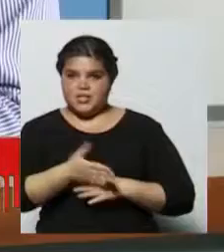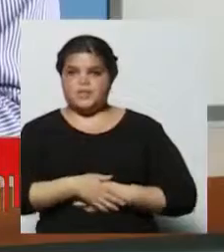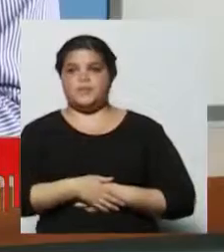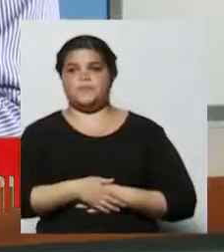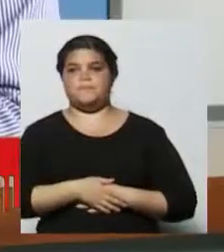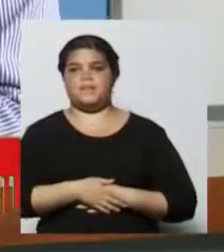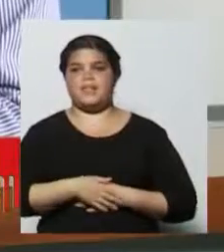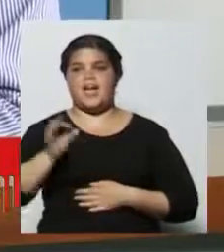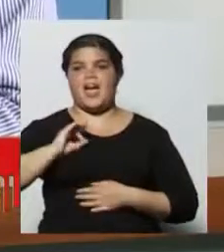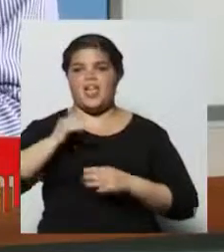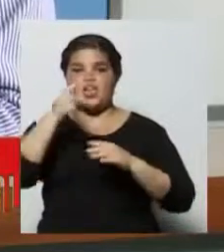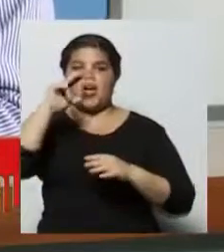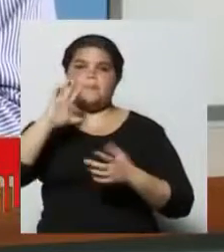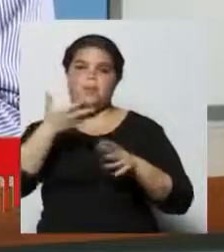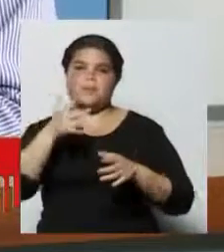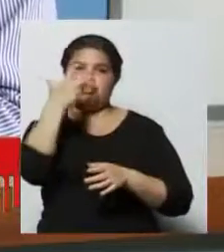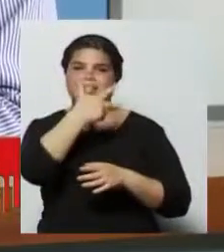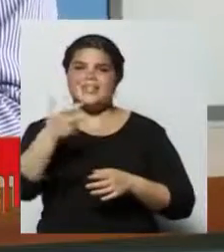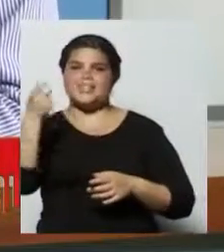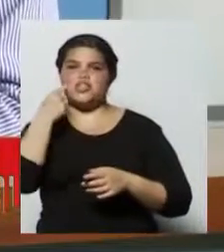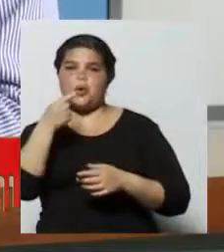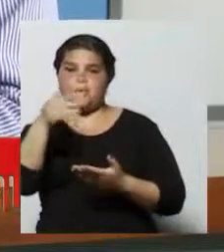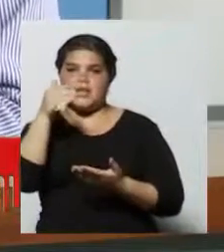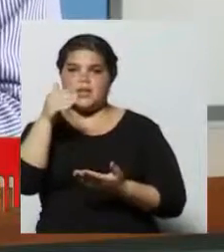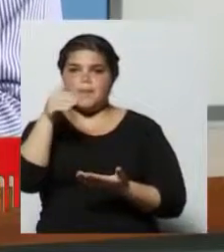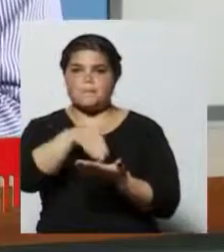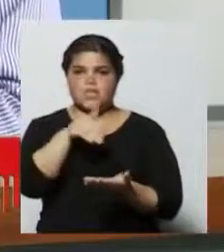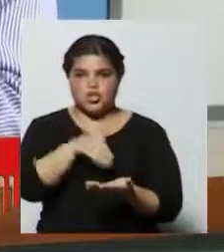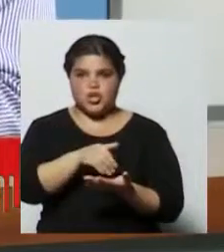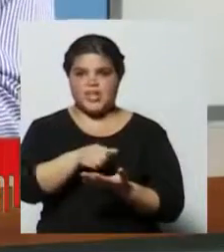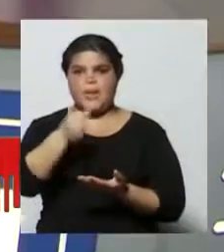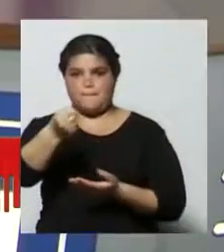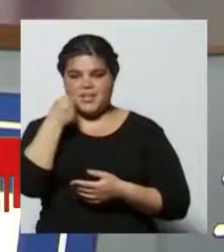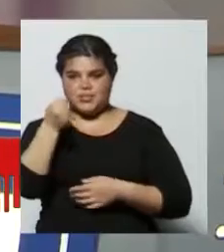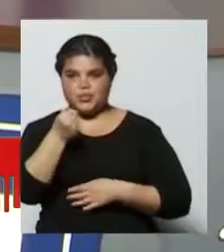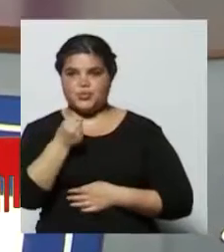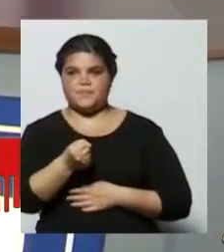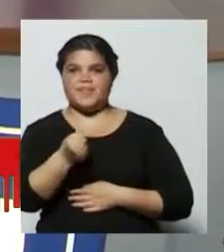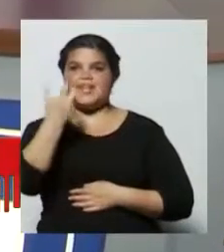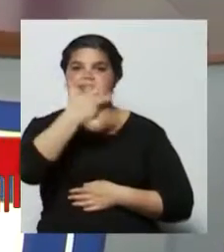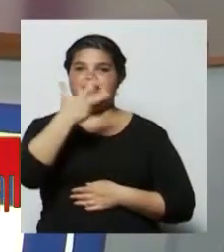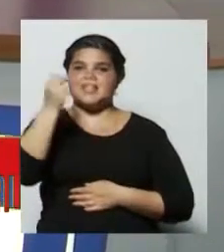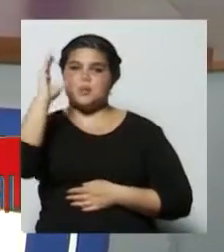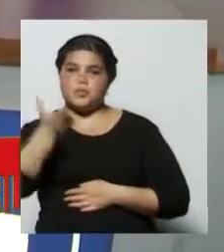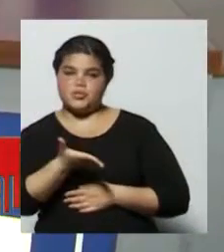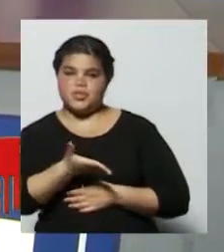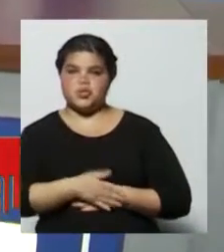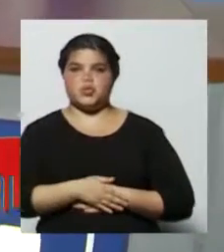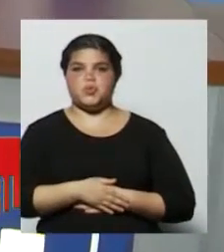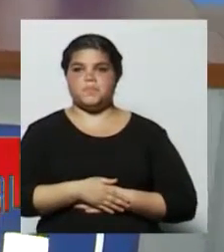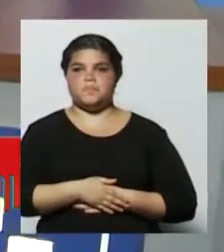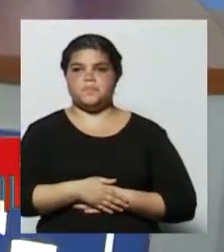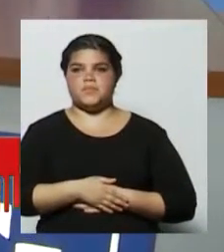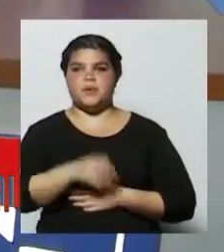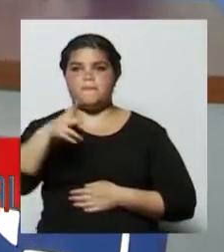estima que va a estar arriba de 300.000 millones de pesos en subsidios, el 33% fue apropiado por el decil